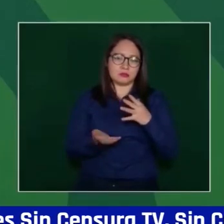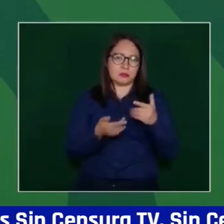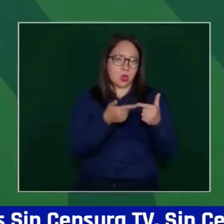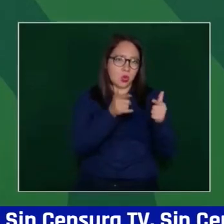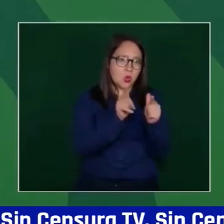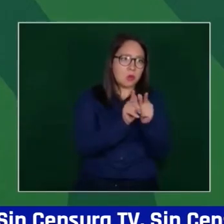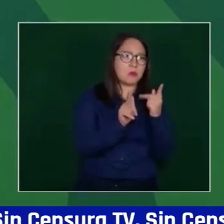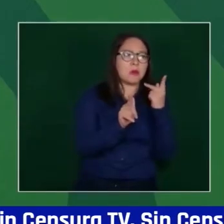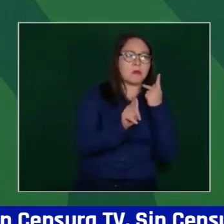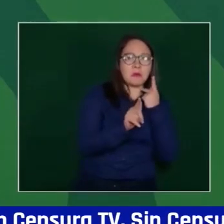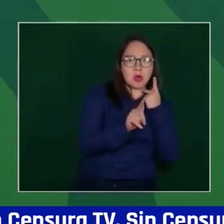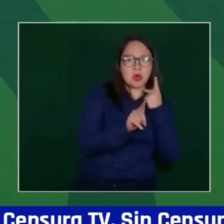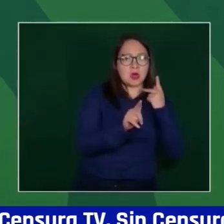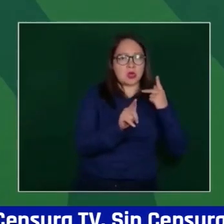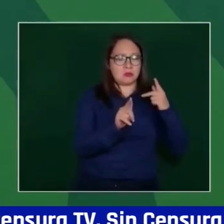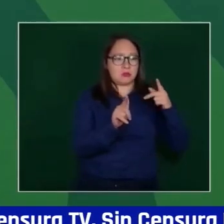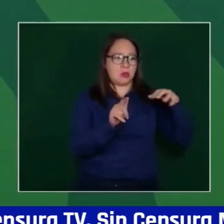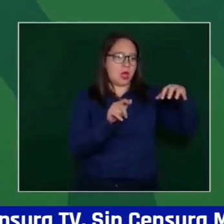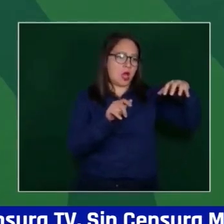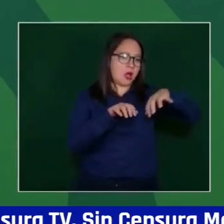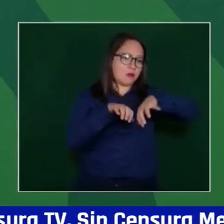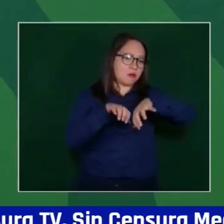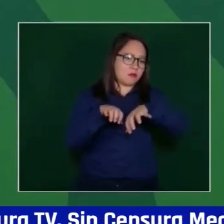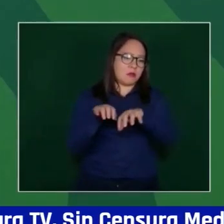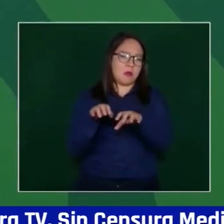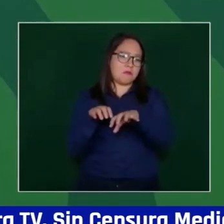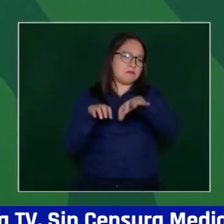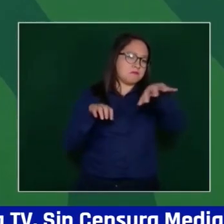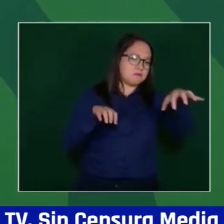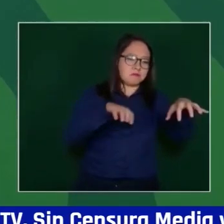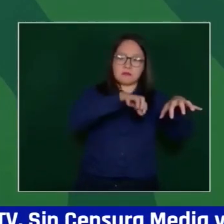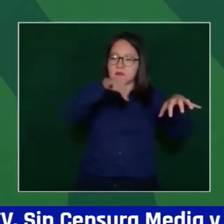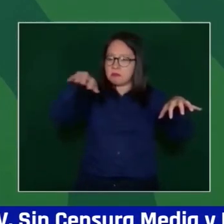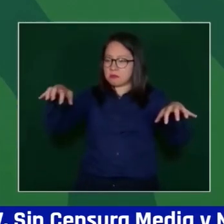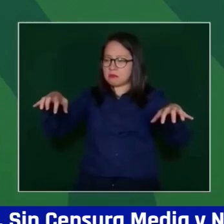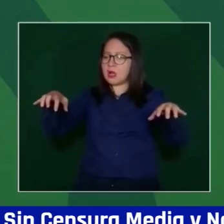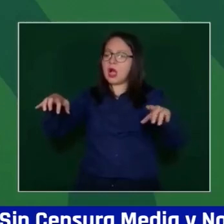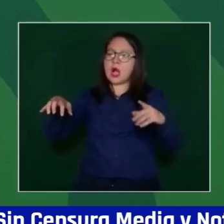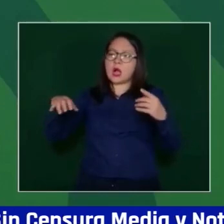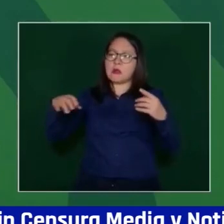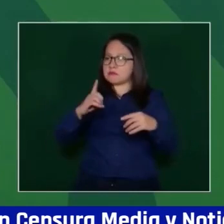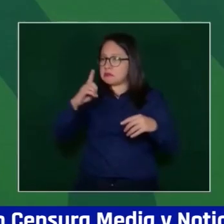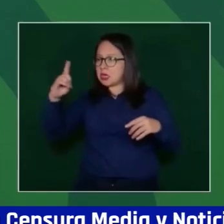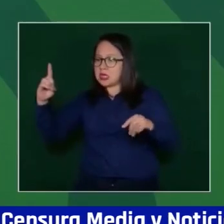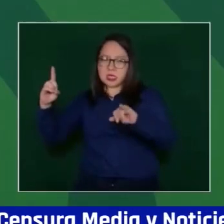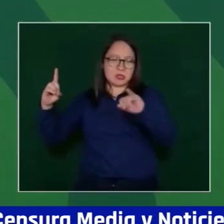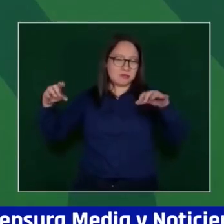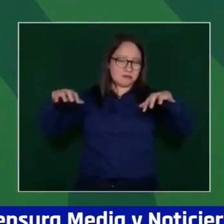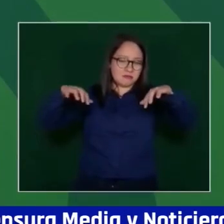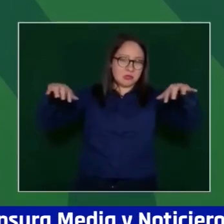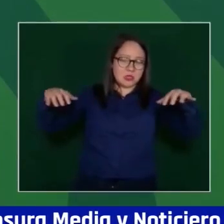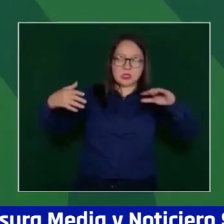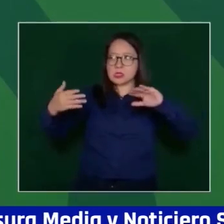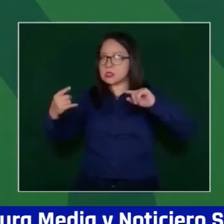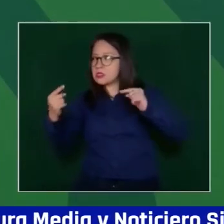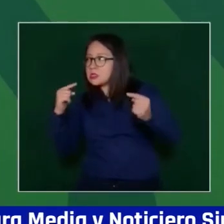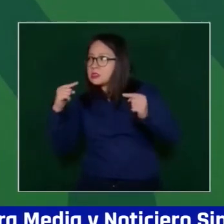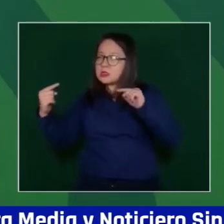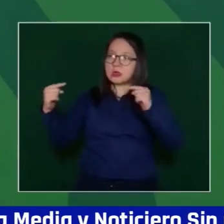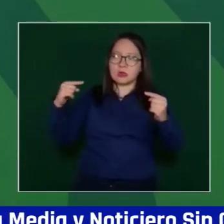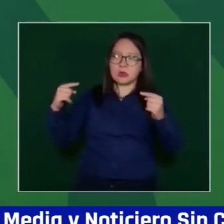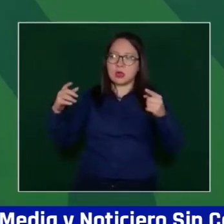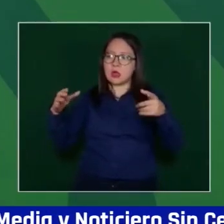partidos y del bloque conservador están en contra de los intereses